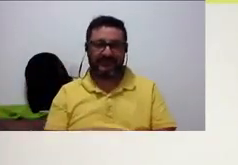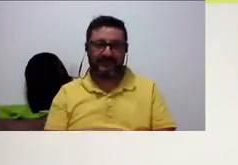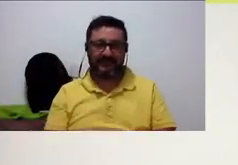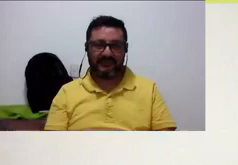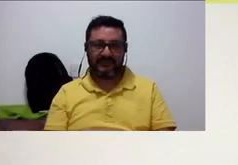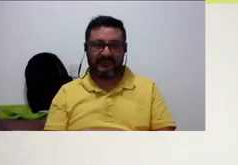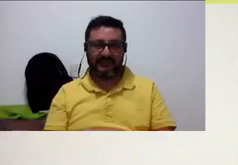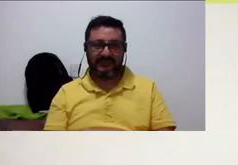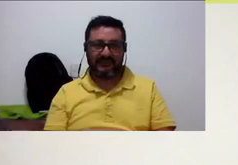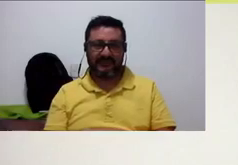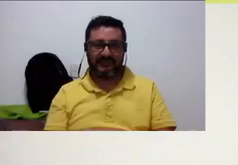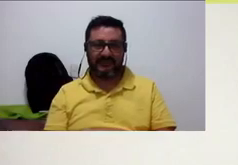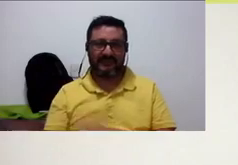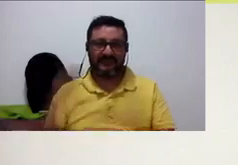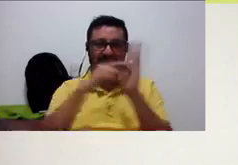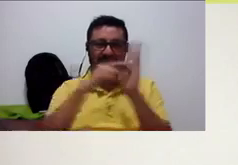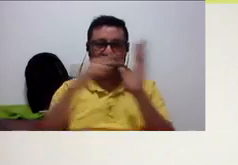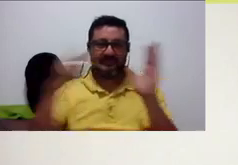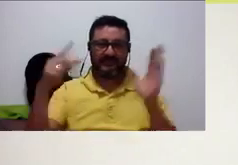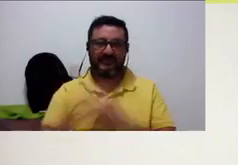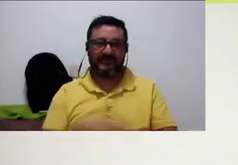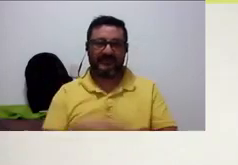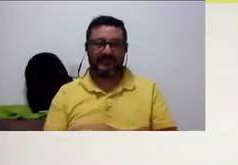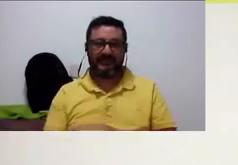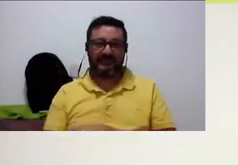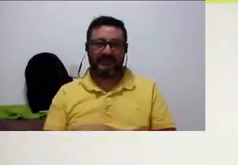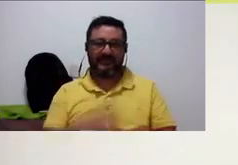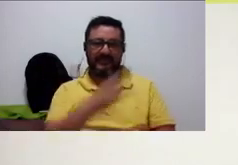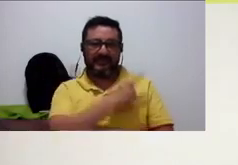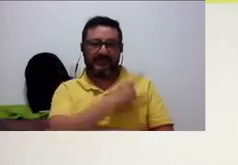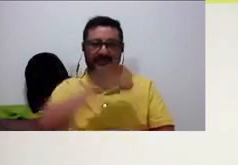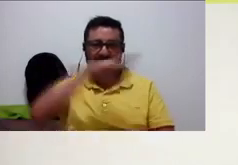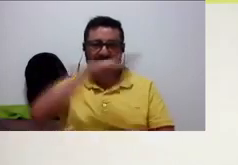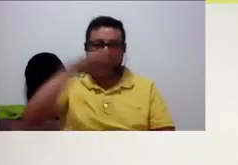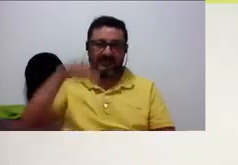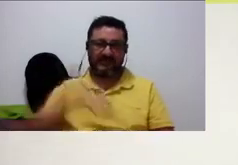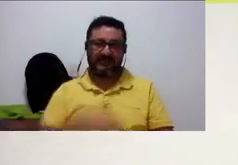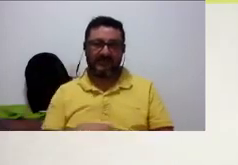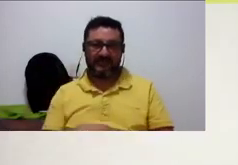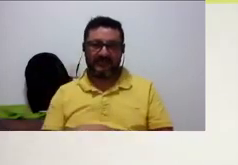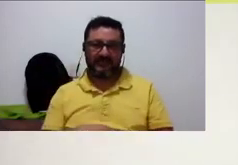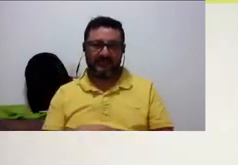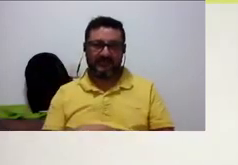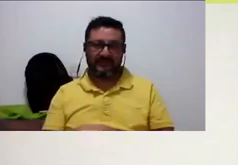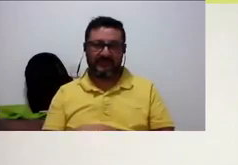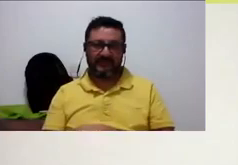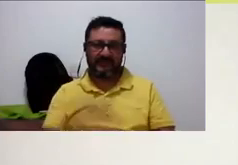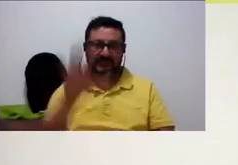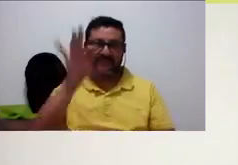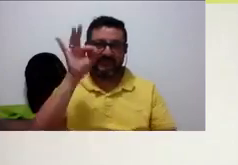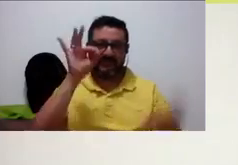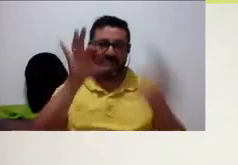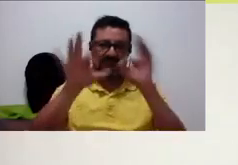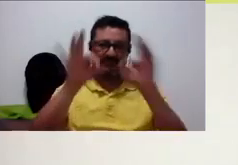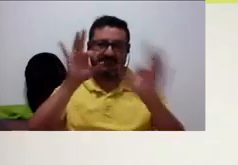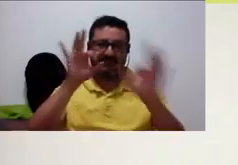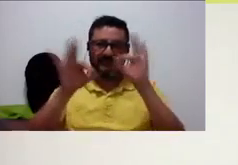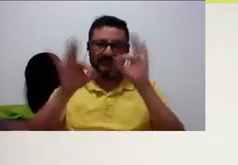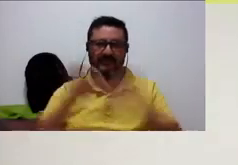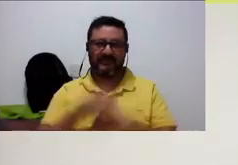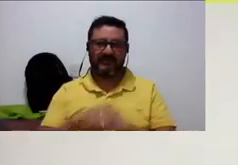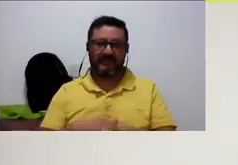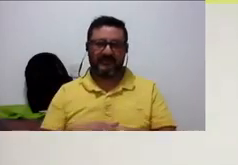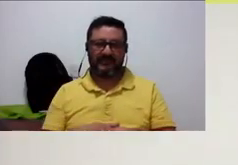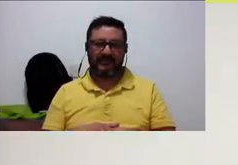Entonces me metió a clases de natación en la Universidad de Antioquia. Y allá llegaron a captar talentos. Y